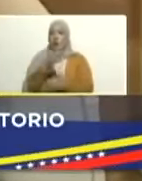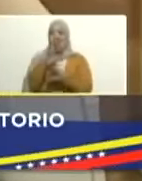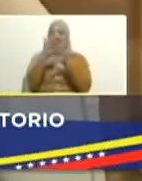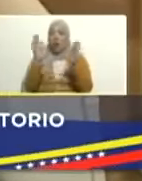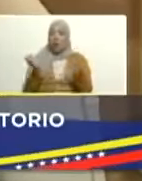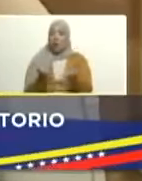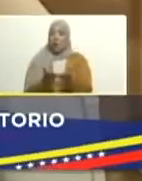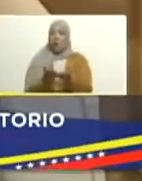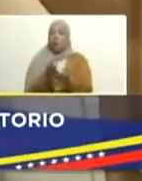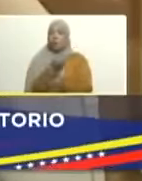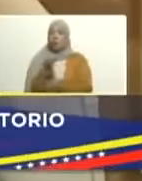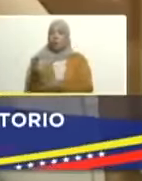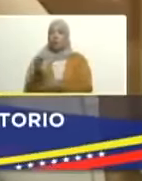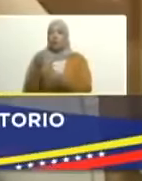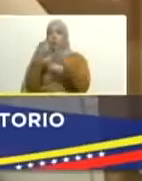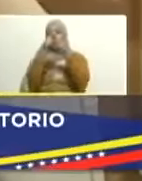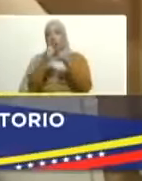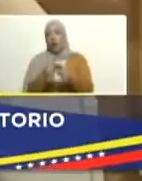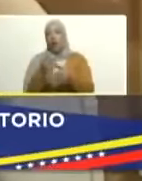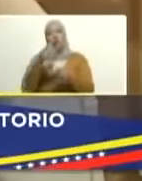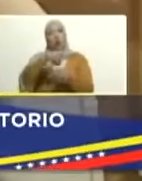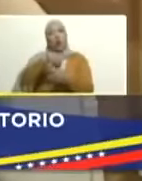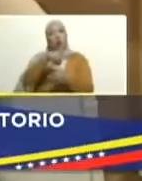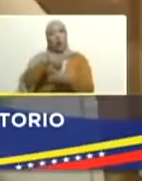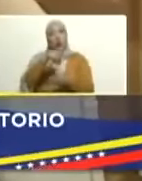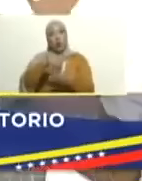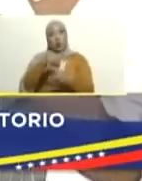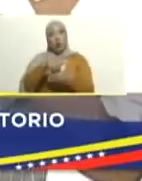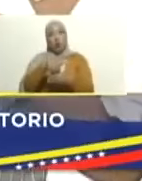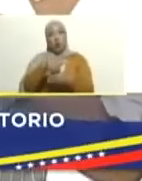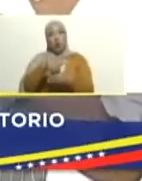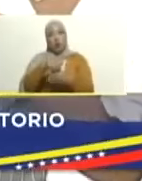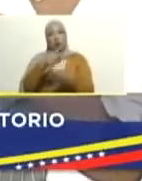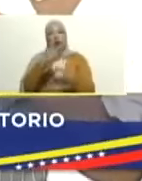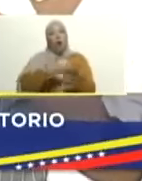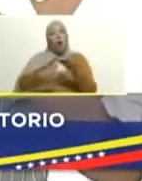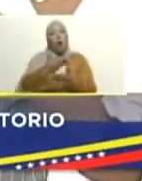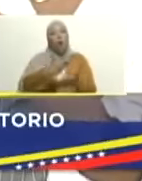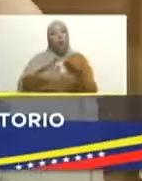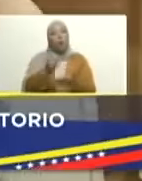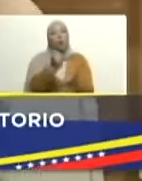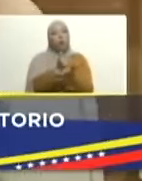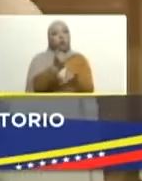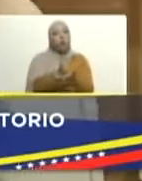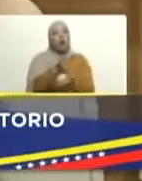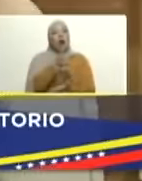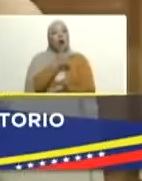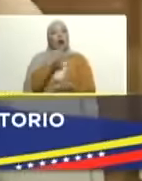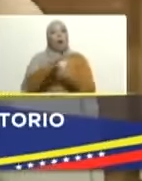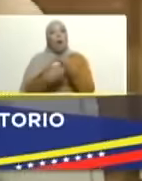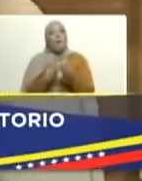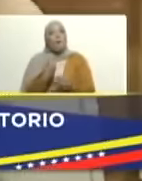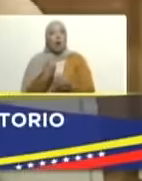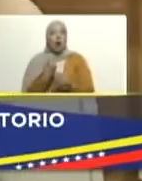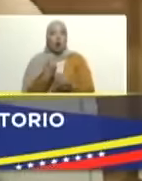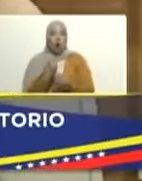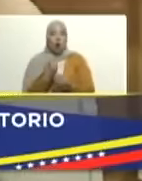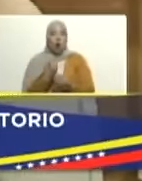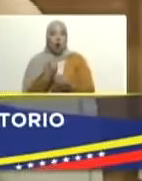entero, hasta el registro electoral, el despliegue del material electoral, la